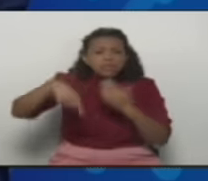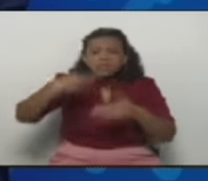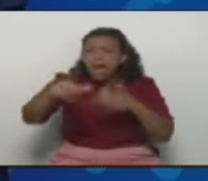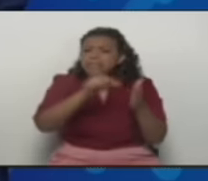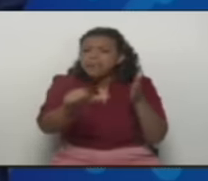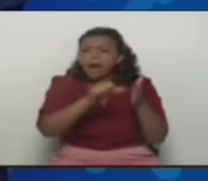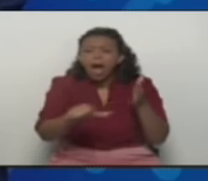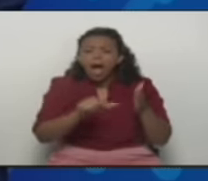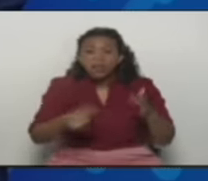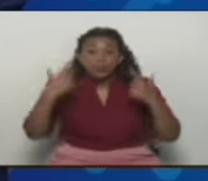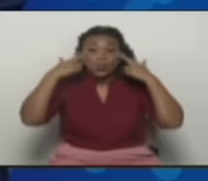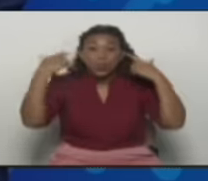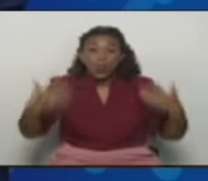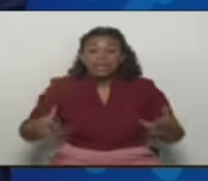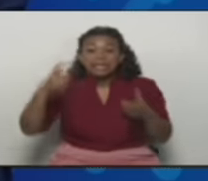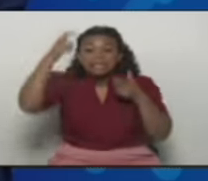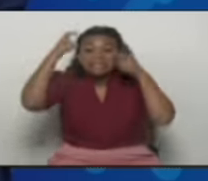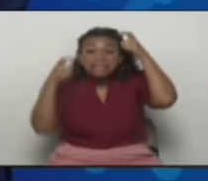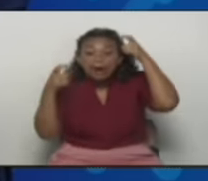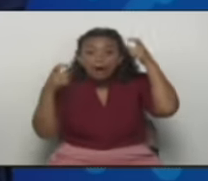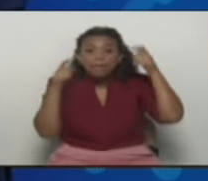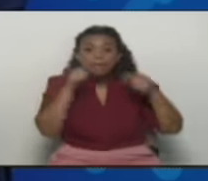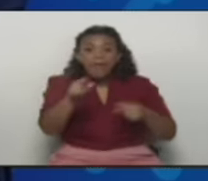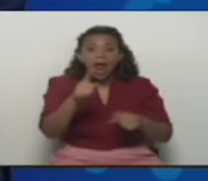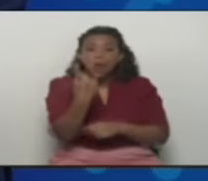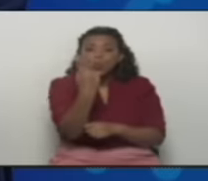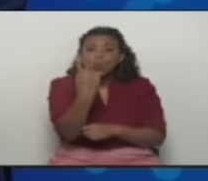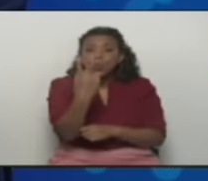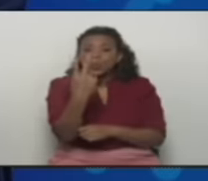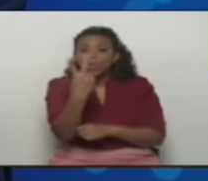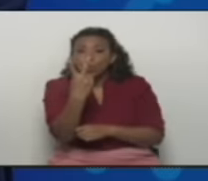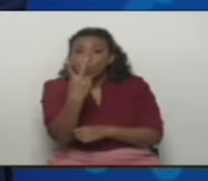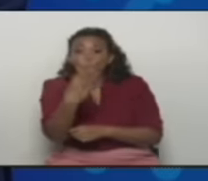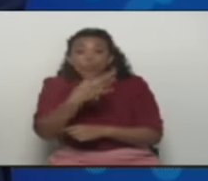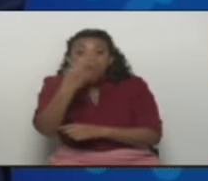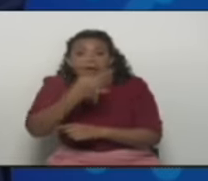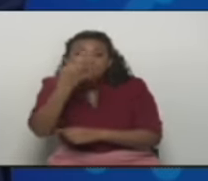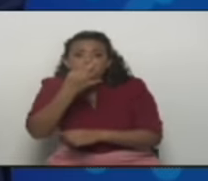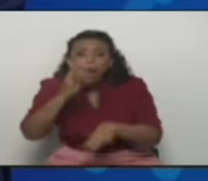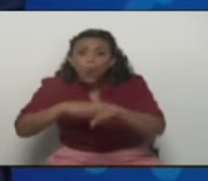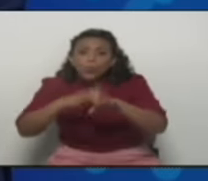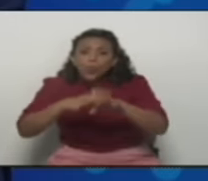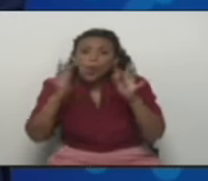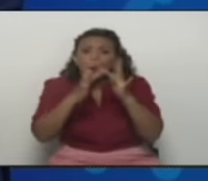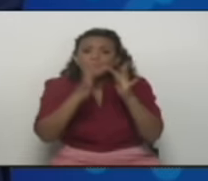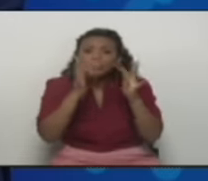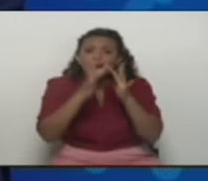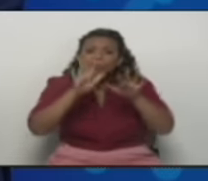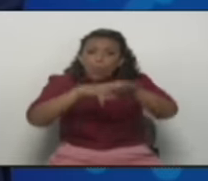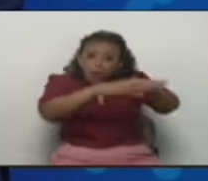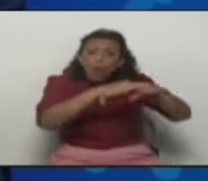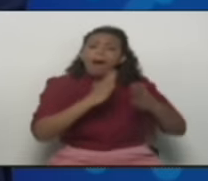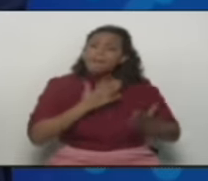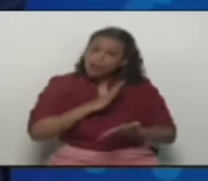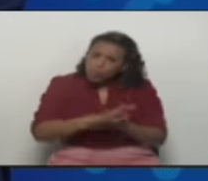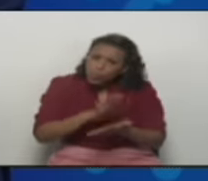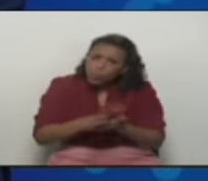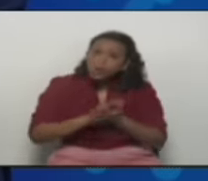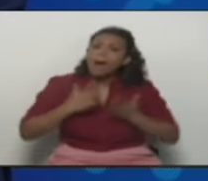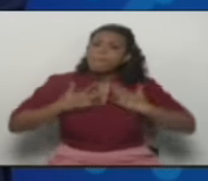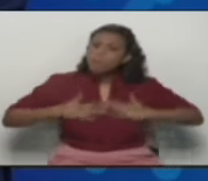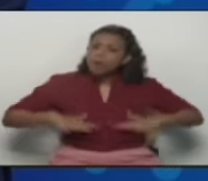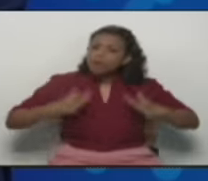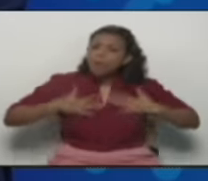Llegaron al extremo de que el comandante Chávez, a la 1 o 2 de la tarde, convocó una cadena nacional para llamar a la calma, para llamar a la